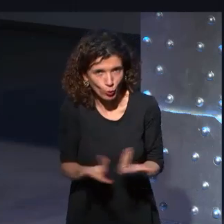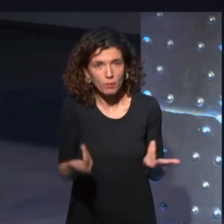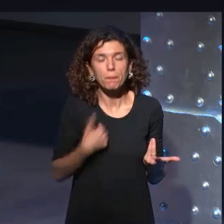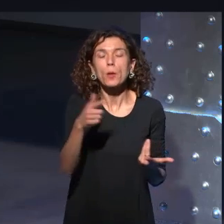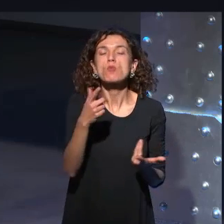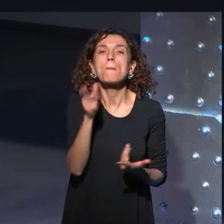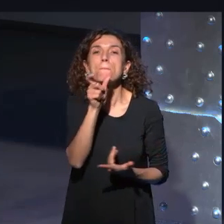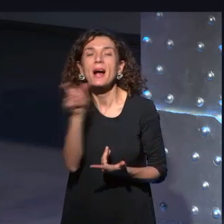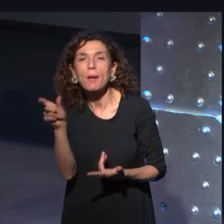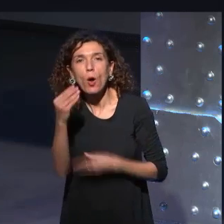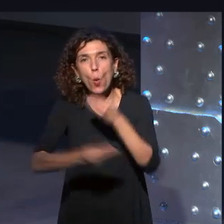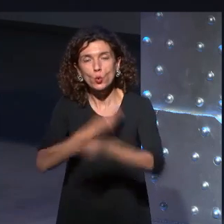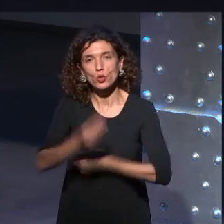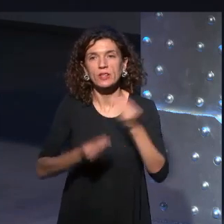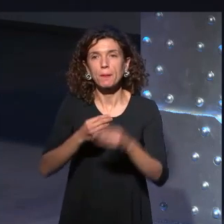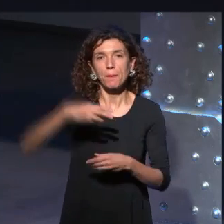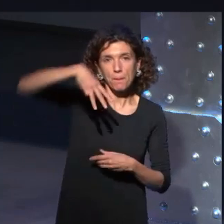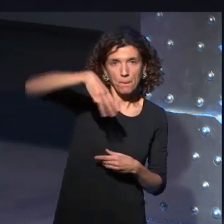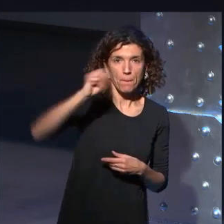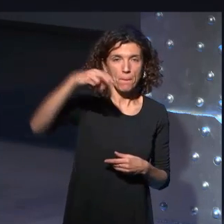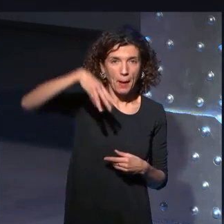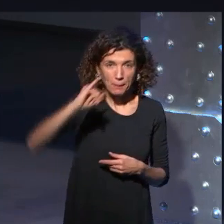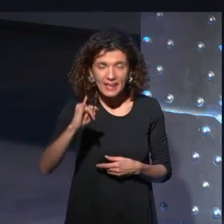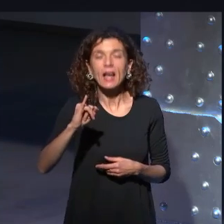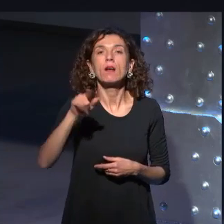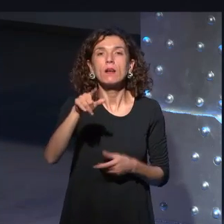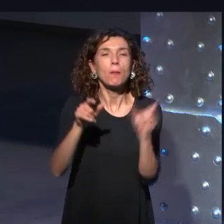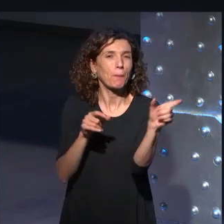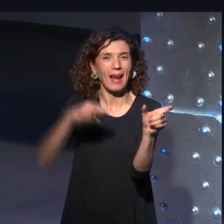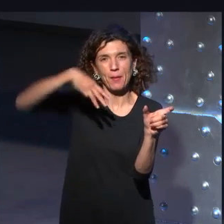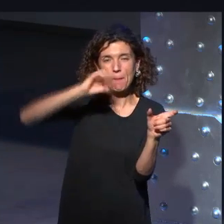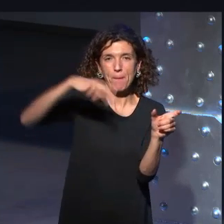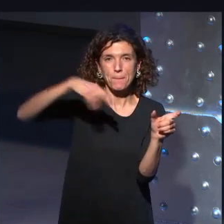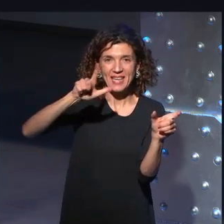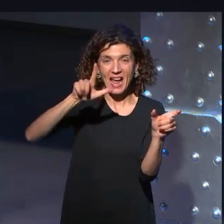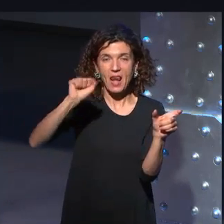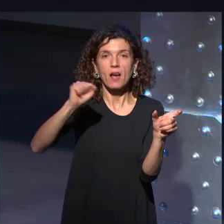Hay unas palabras que también uso, una palabra que se llama mamila natapé, que es una de las mejores palabras que he conocido en mi vida.